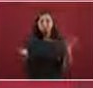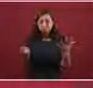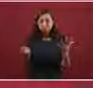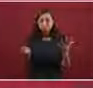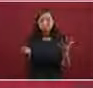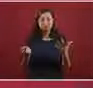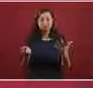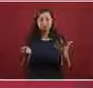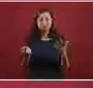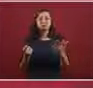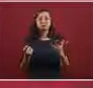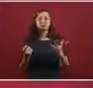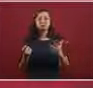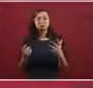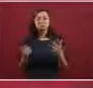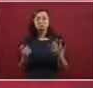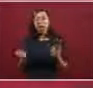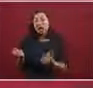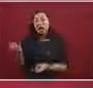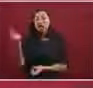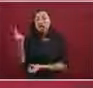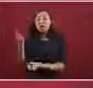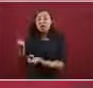con algunas excepciones,